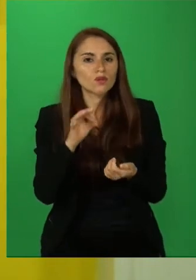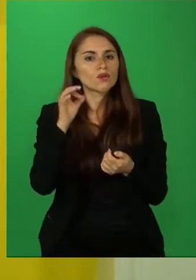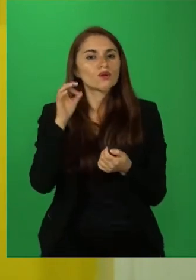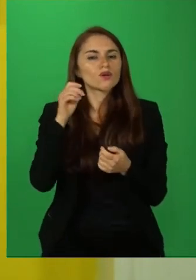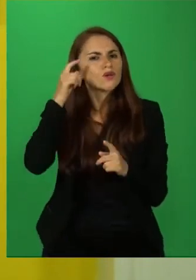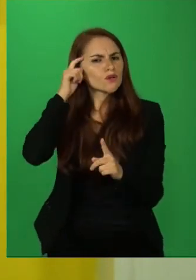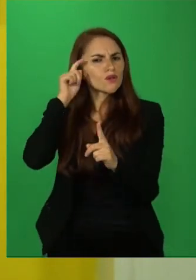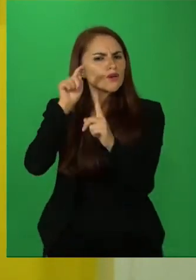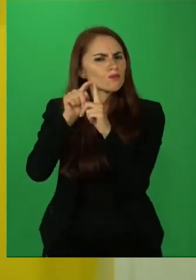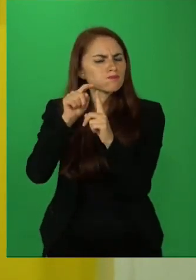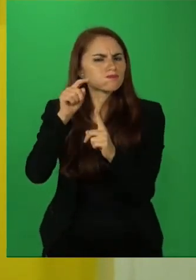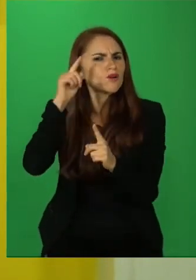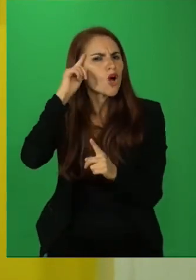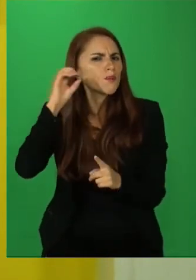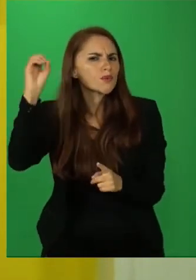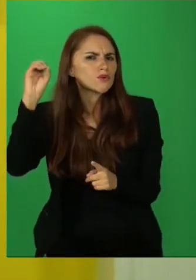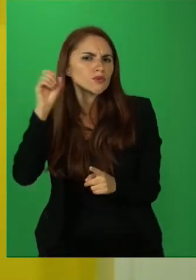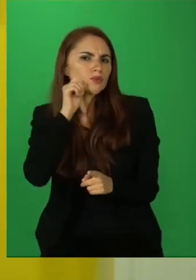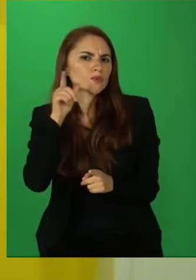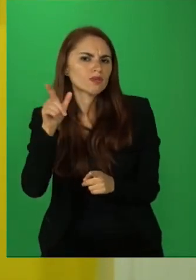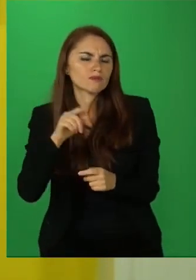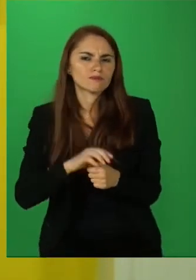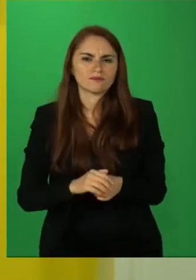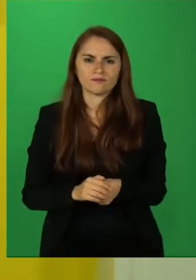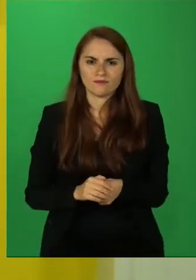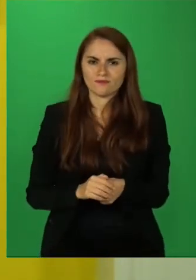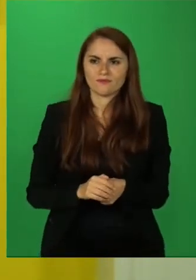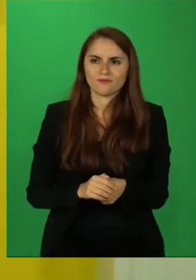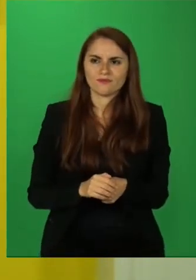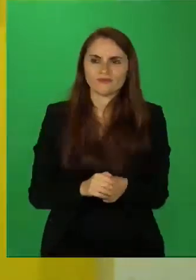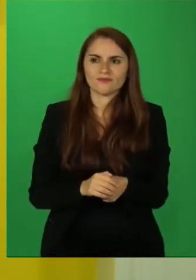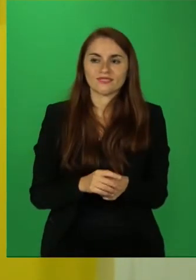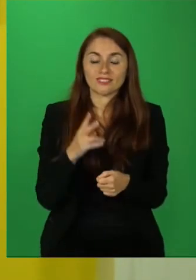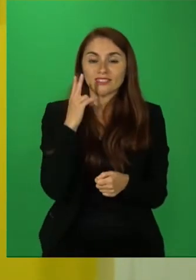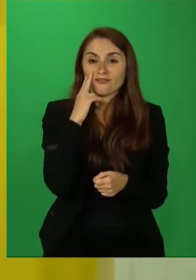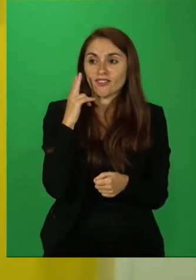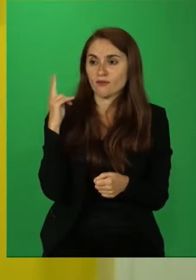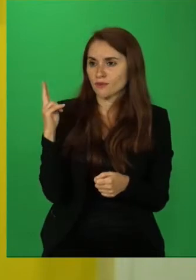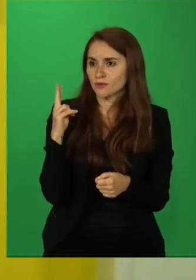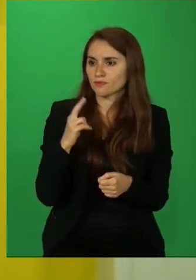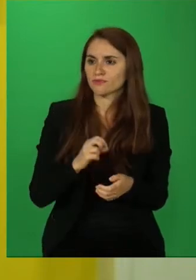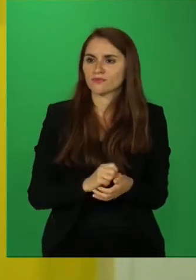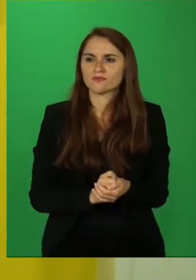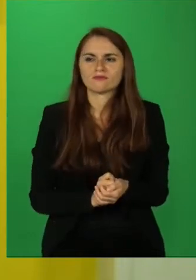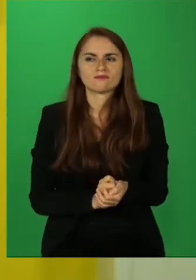con el punto de vista. Veamos si llegaste a la intención comunicativa.